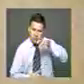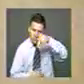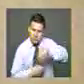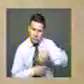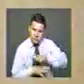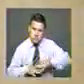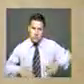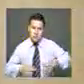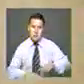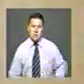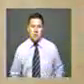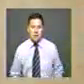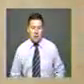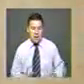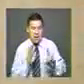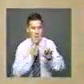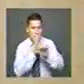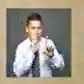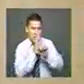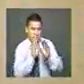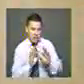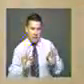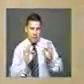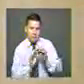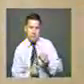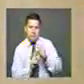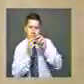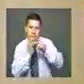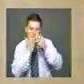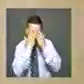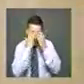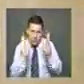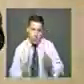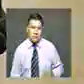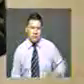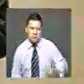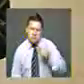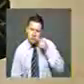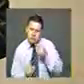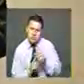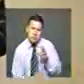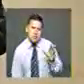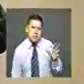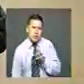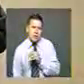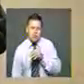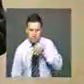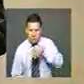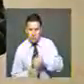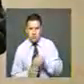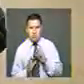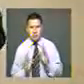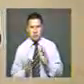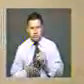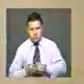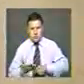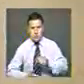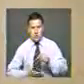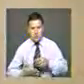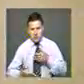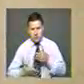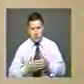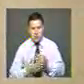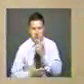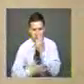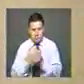condicionado a que el órgano legislativo, en virtud del principio democrático, definiera todo lo relativo a la figura del contrato solemne entre